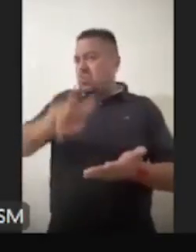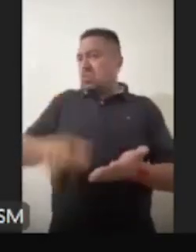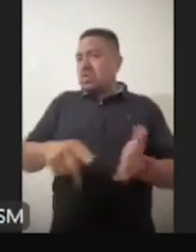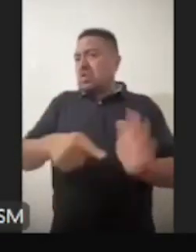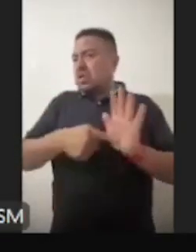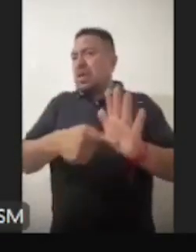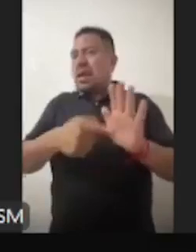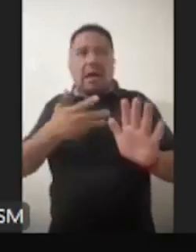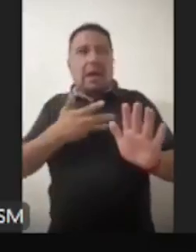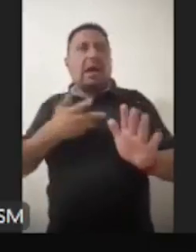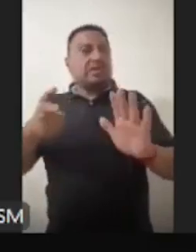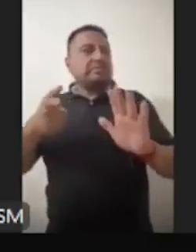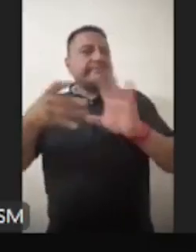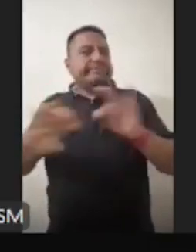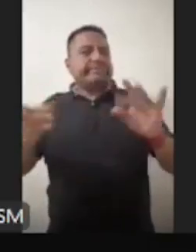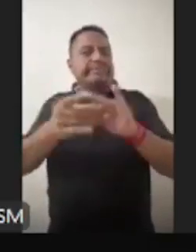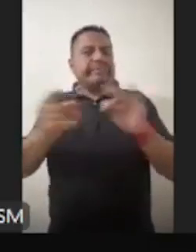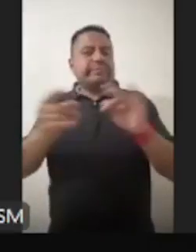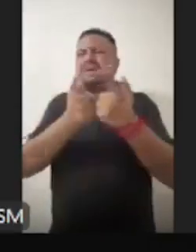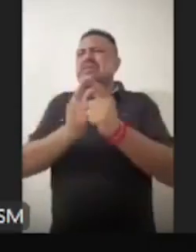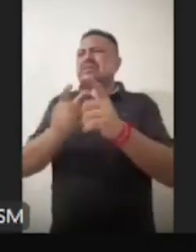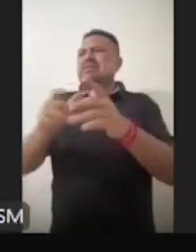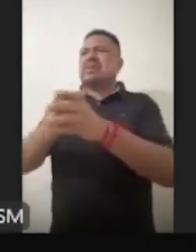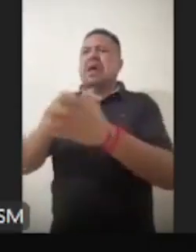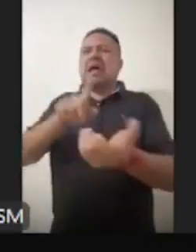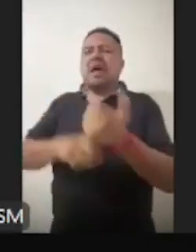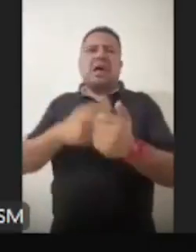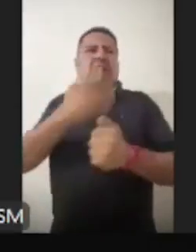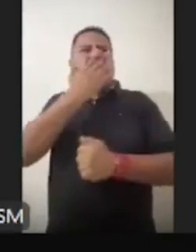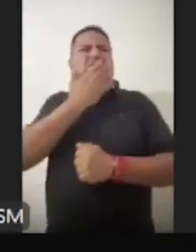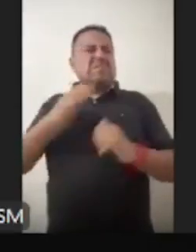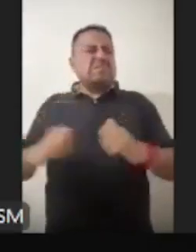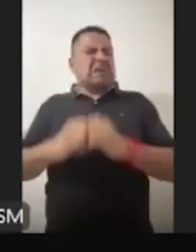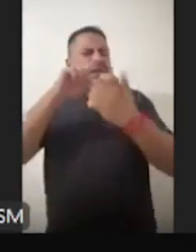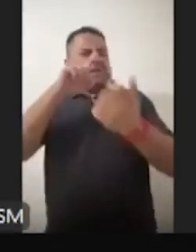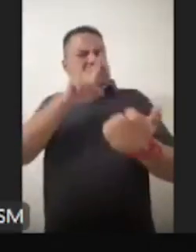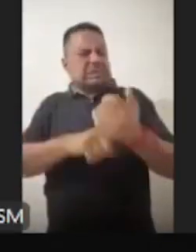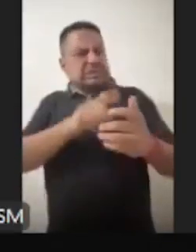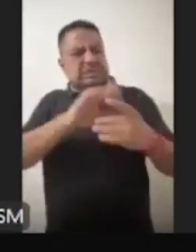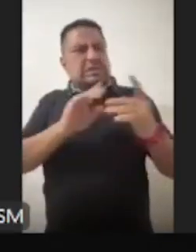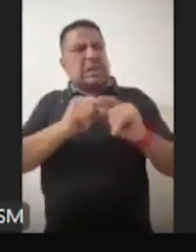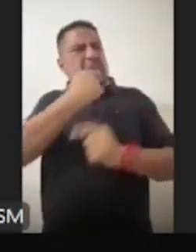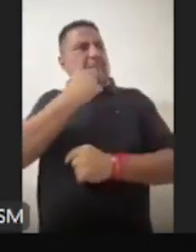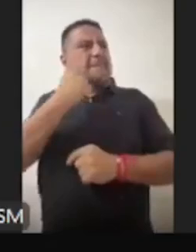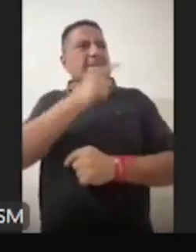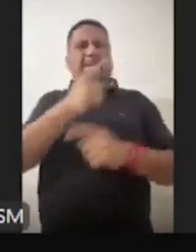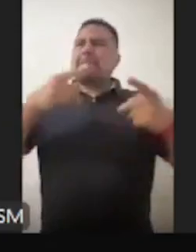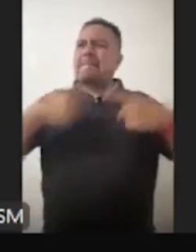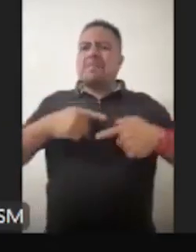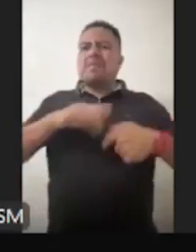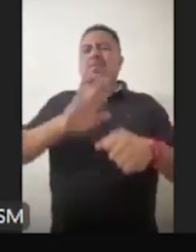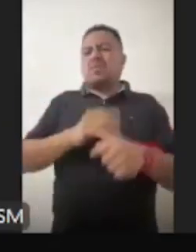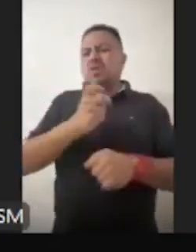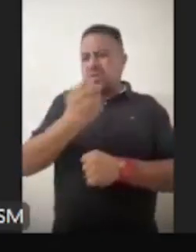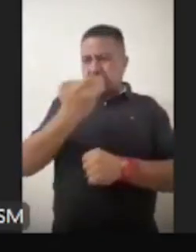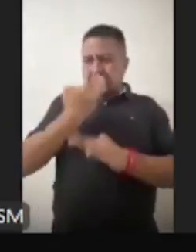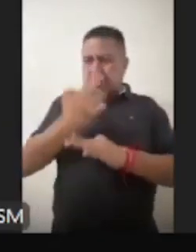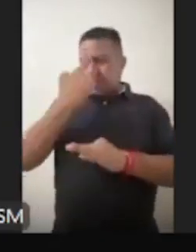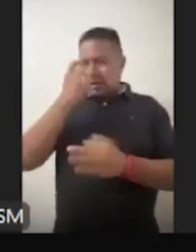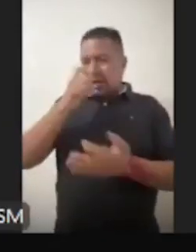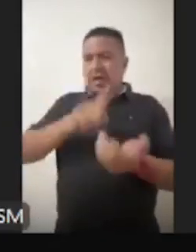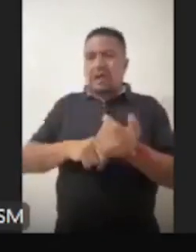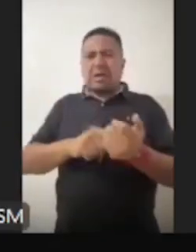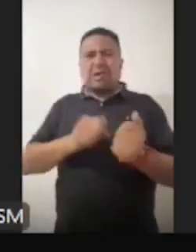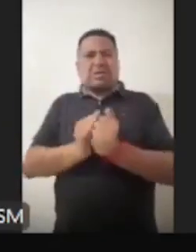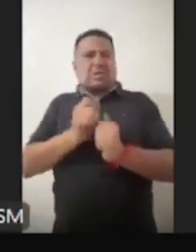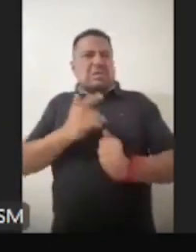hechos que narra, en el particular caso existen inconsistencias en los dichos de la denunciante, por lo cual su narrativa se considera ambigua,